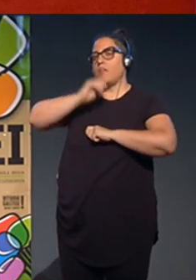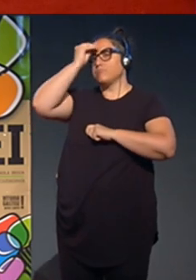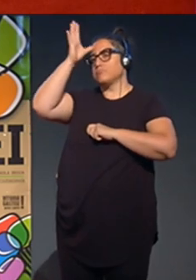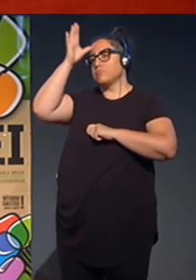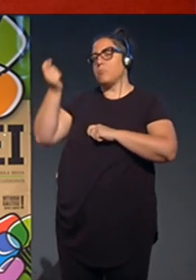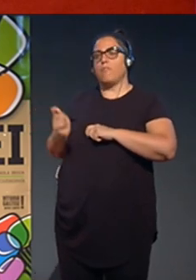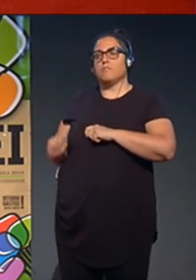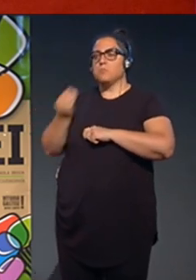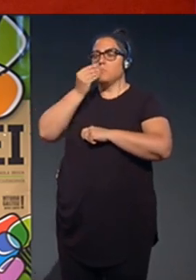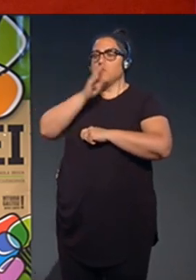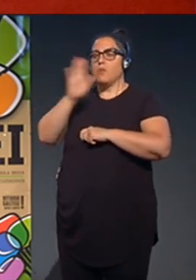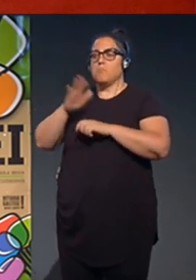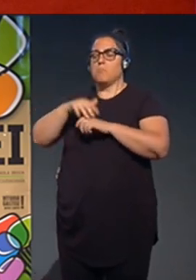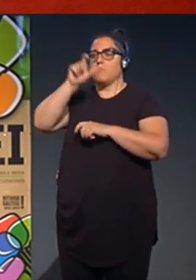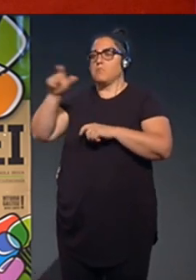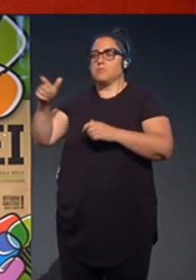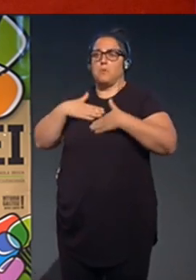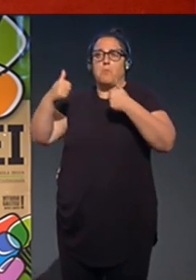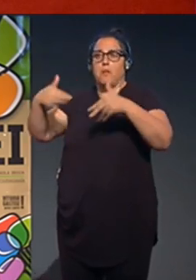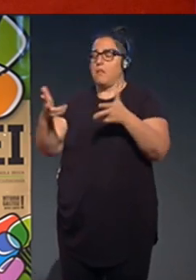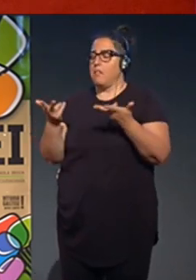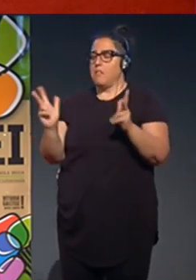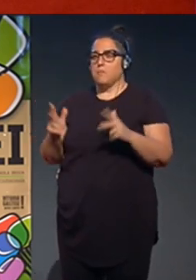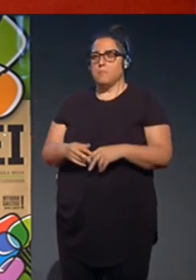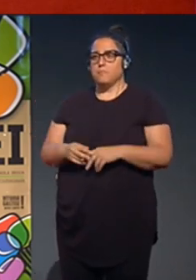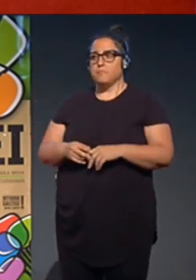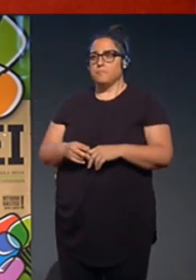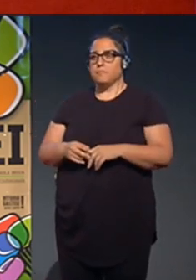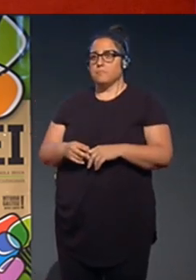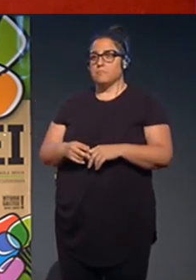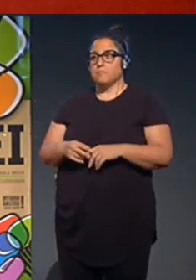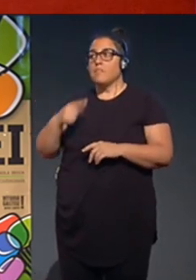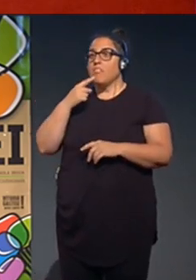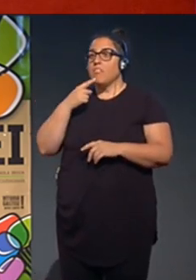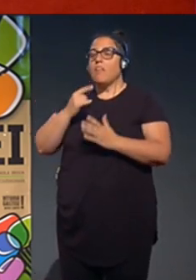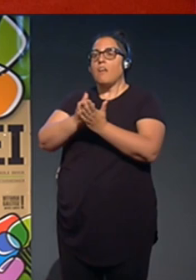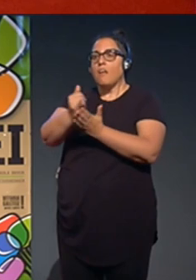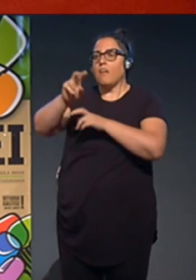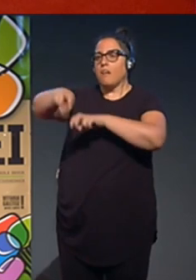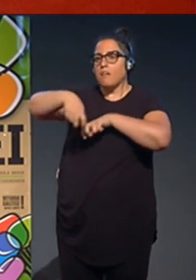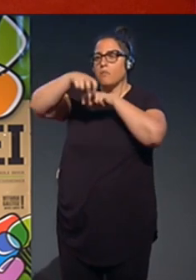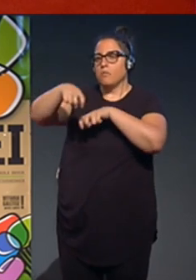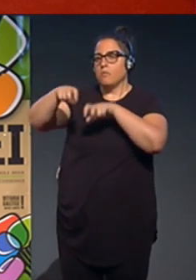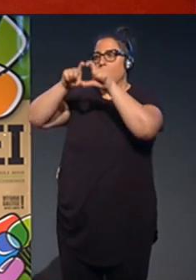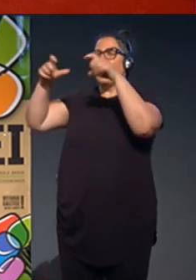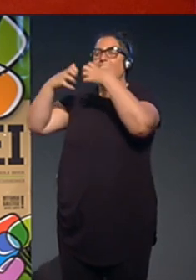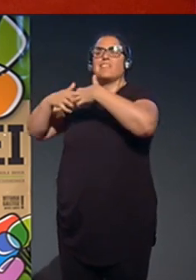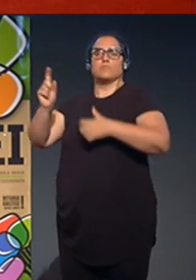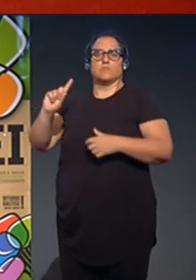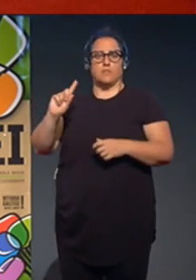profesión más digna para todo hombre libre él decía la agricultura eh No la agroindustria se ha quitado la